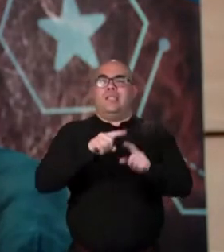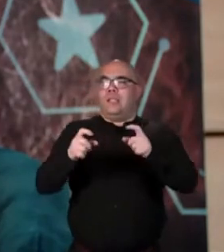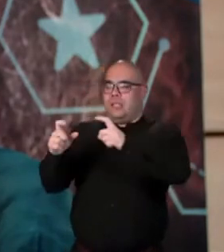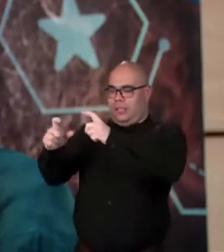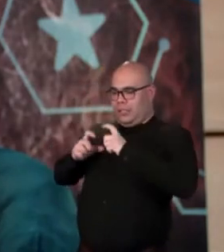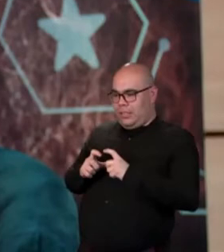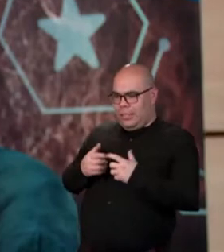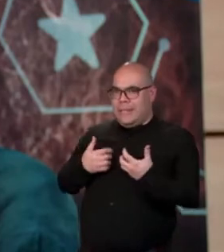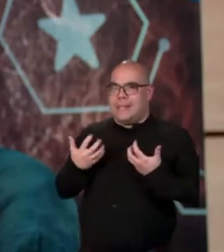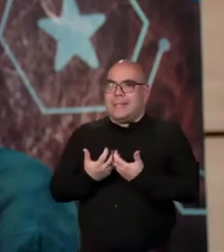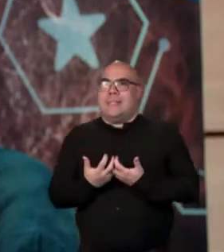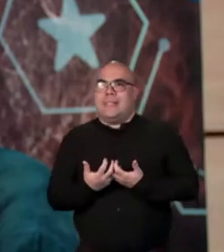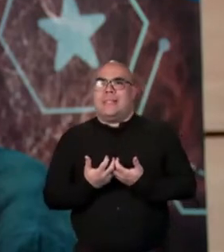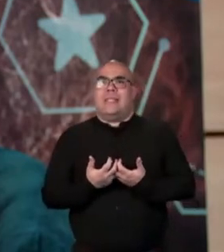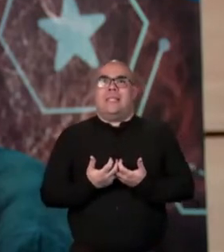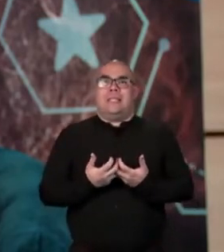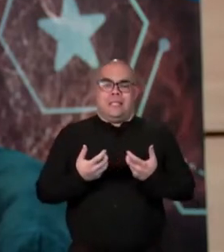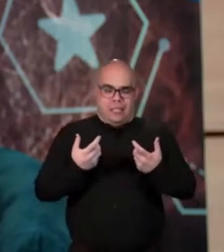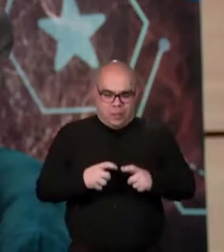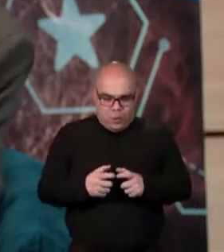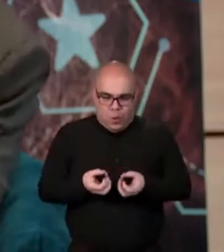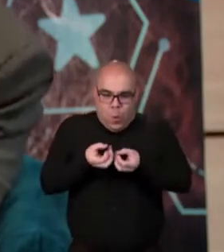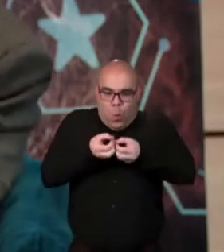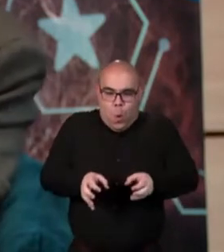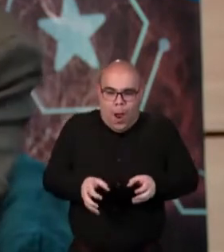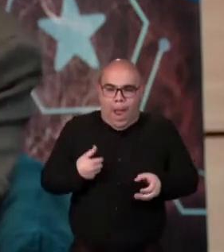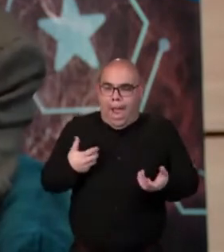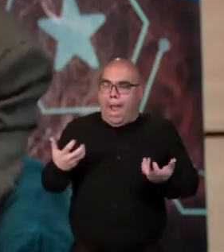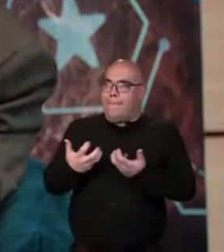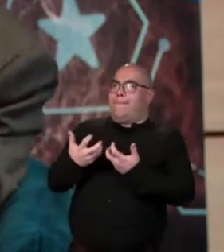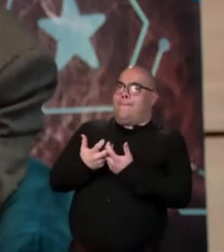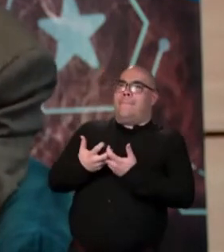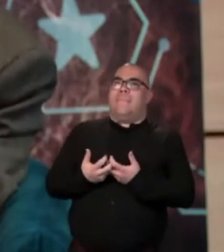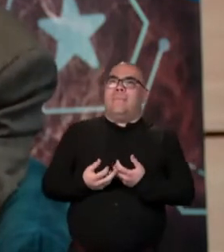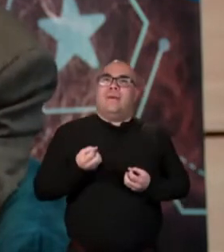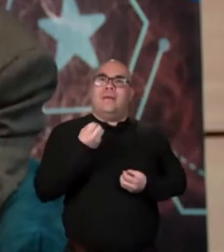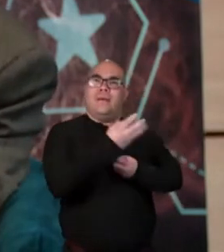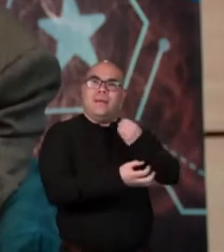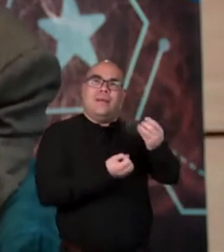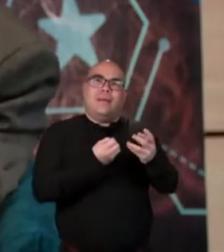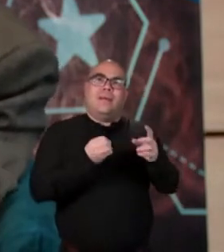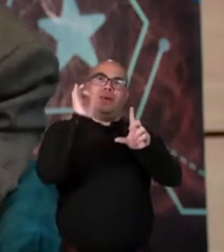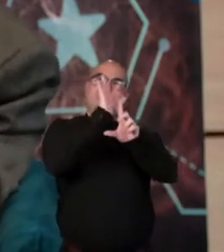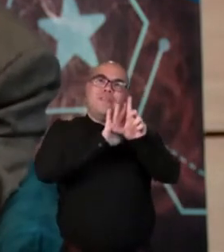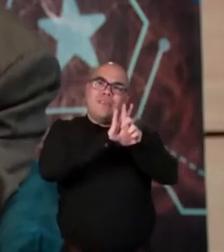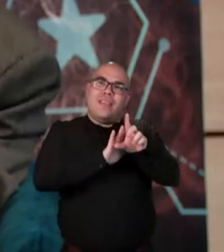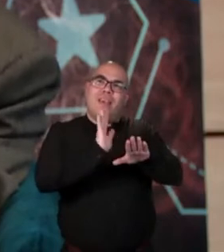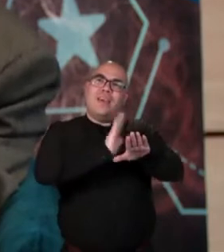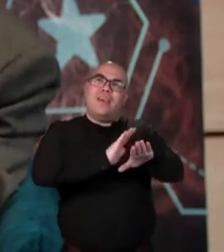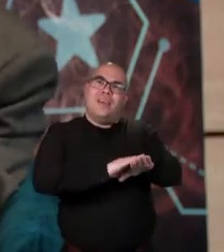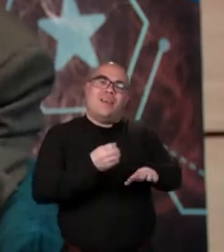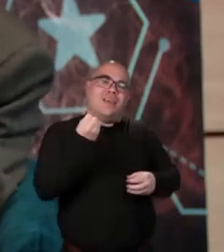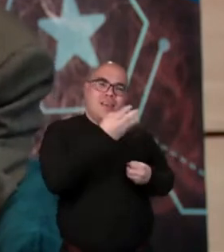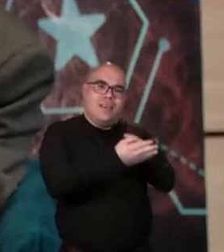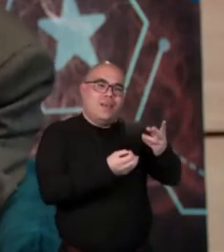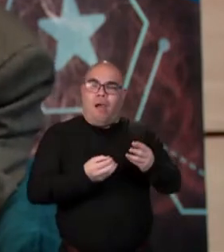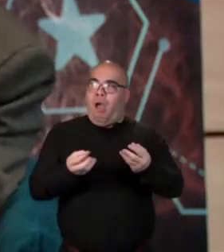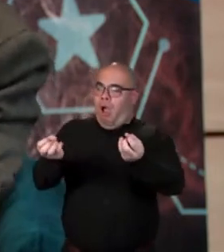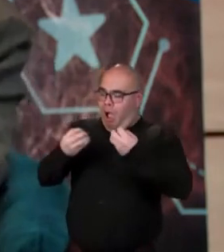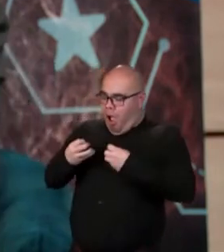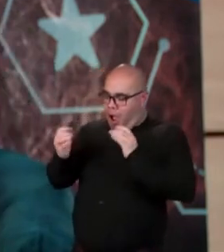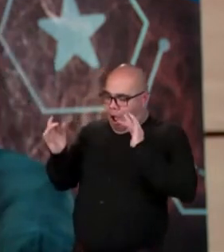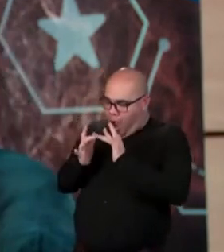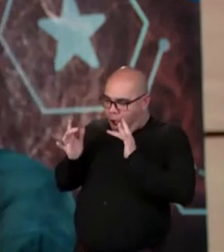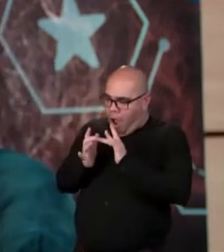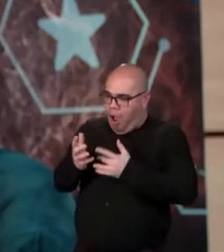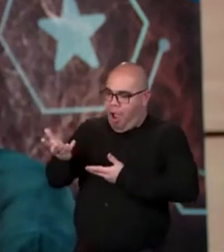solo y no saben pintar un huevo como se hace hasta eso se hizo vídeo de este tipo y cómo se conecta con la comunidad como